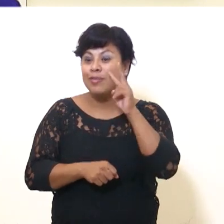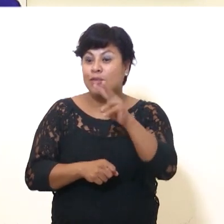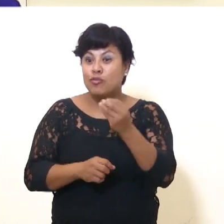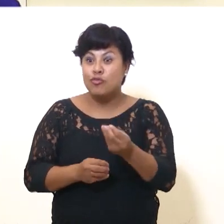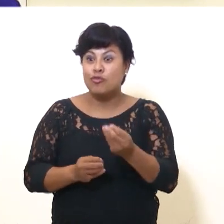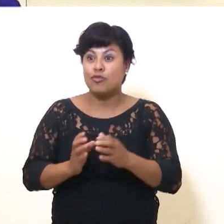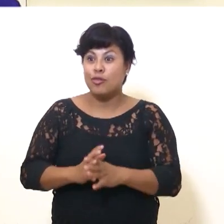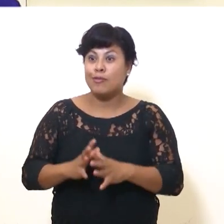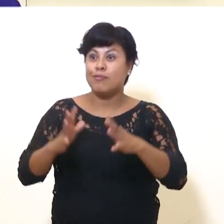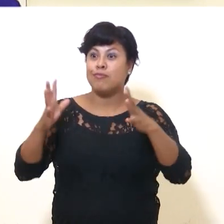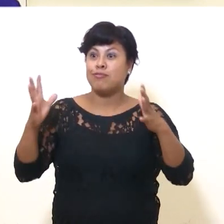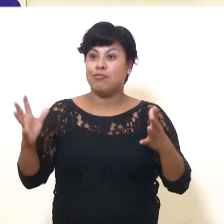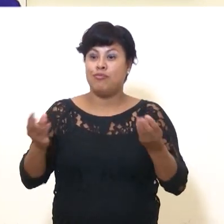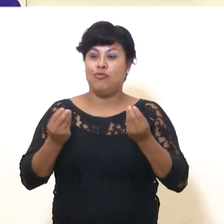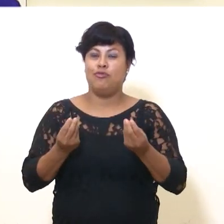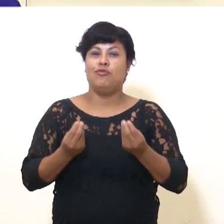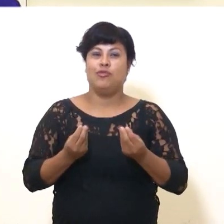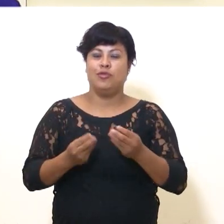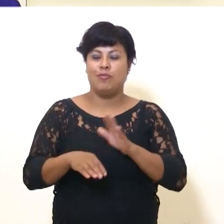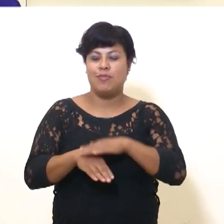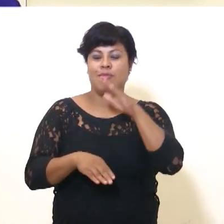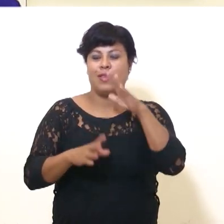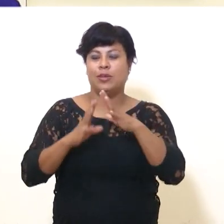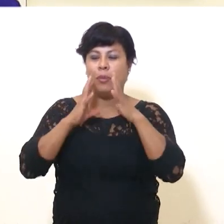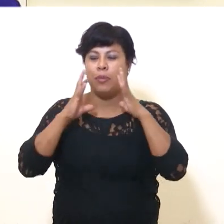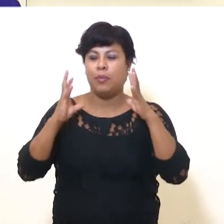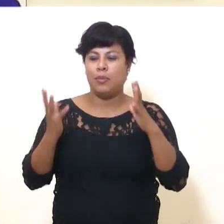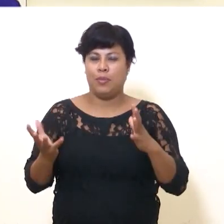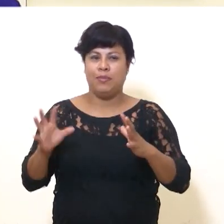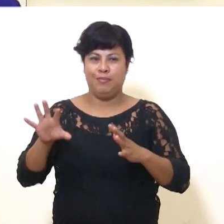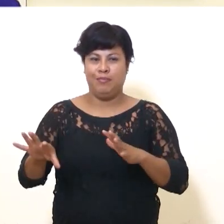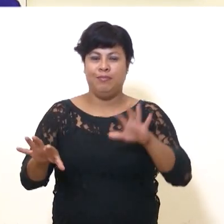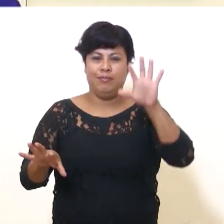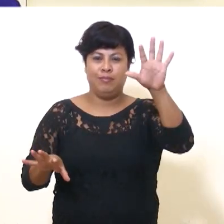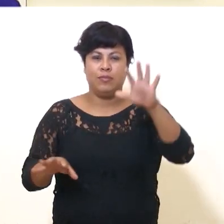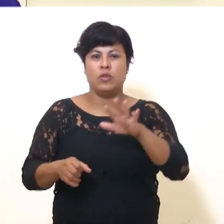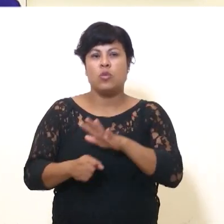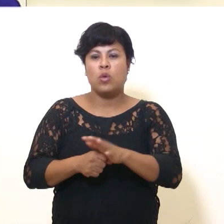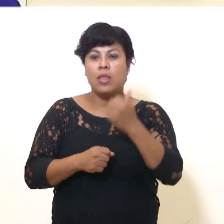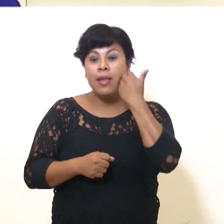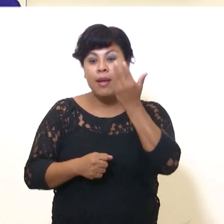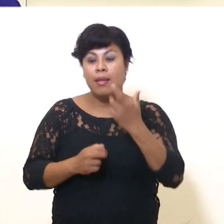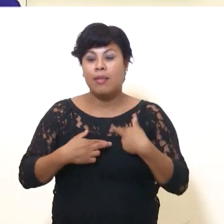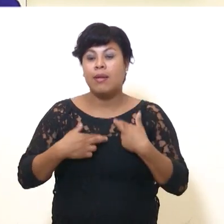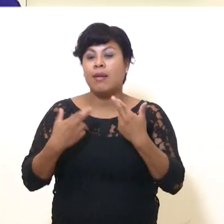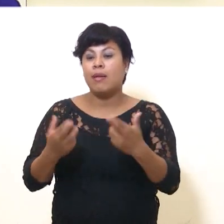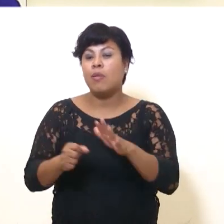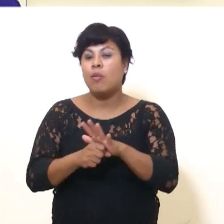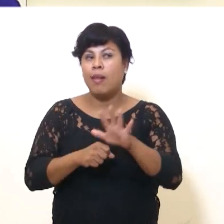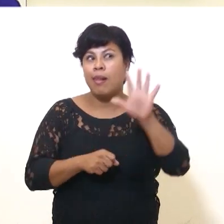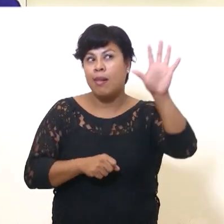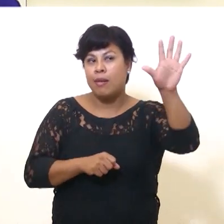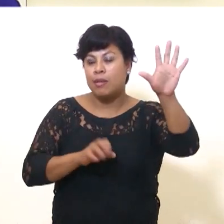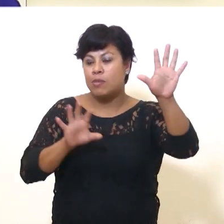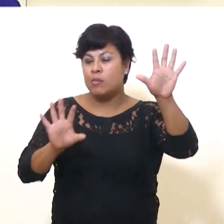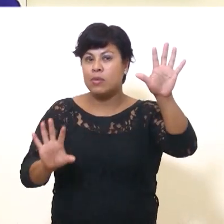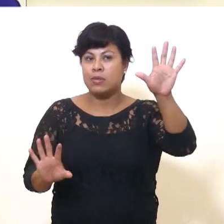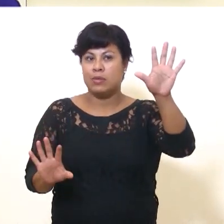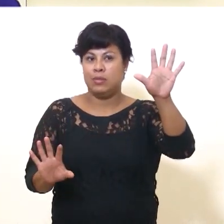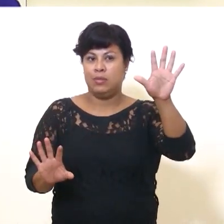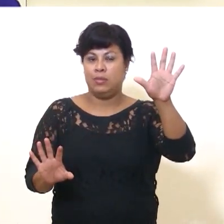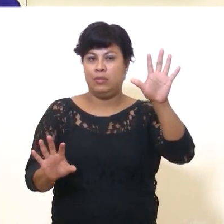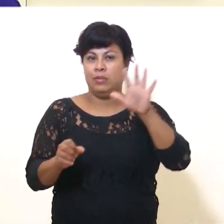ven o hay más. ¿Cuál te gustaría que te regalaran?